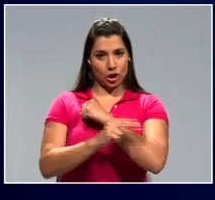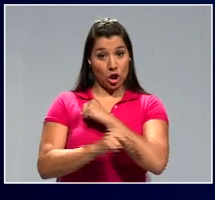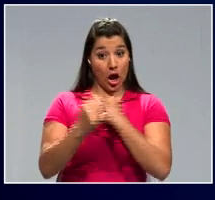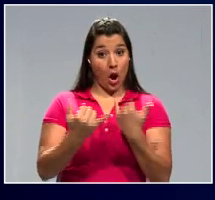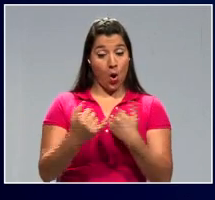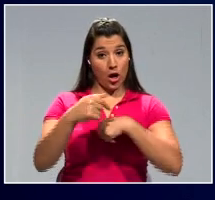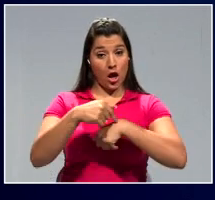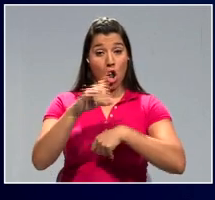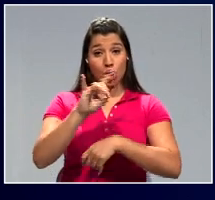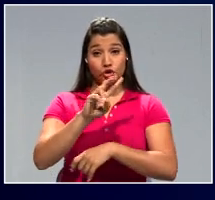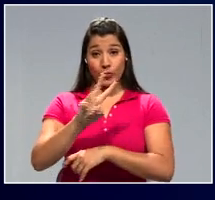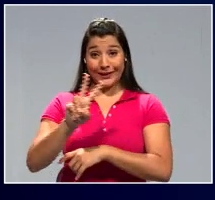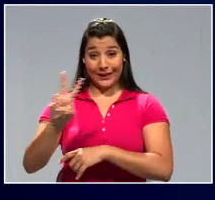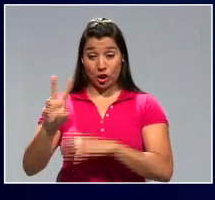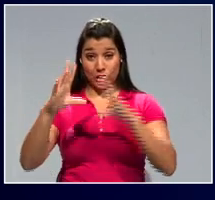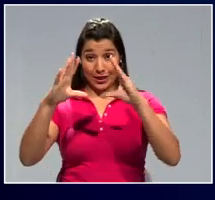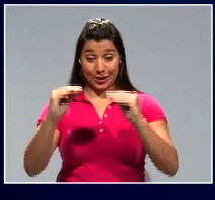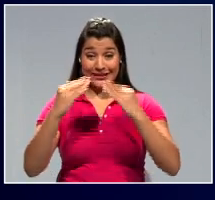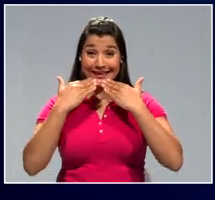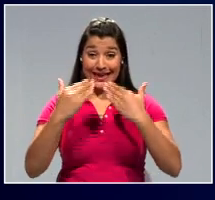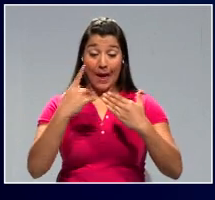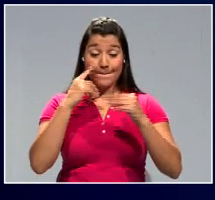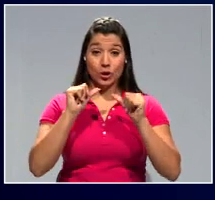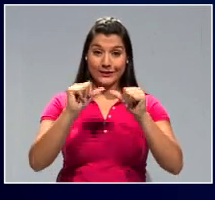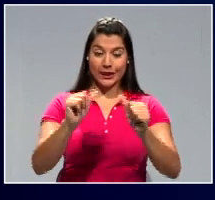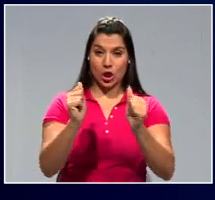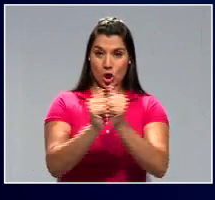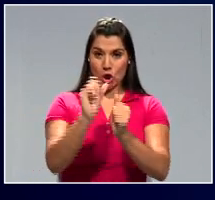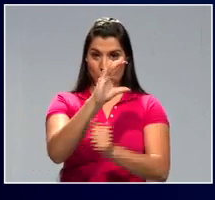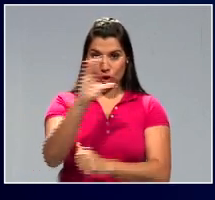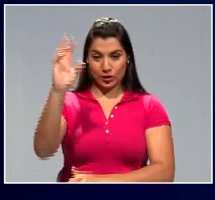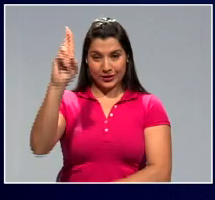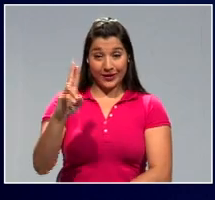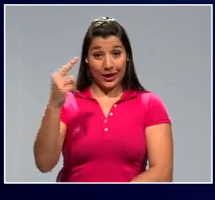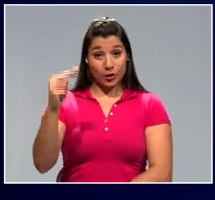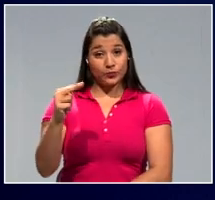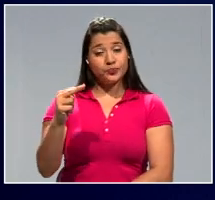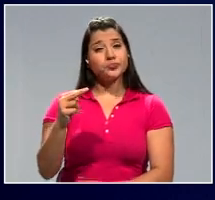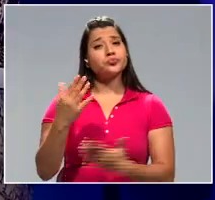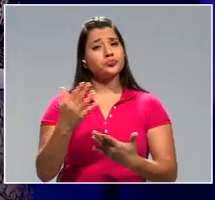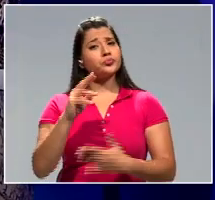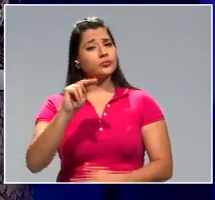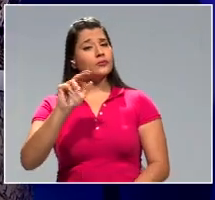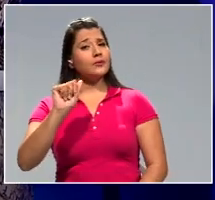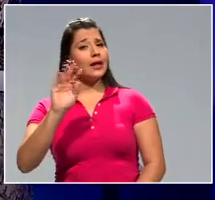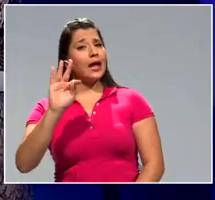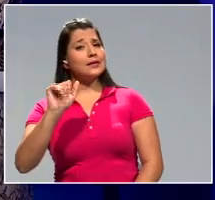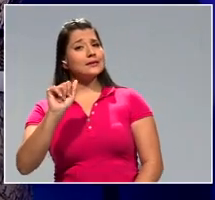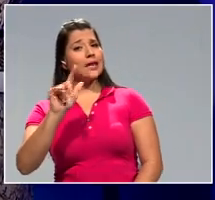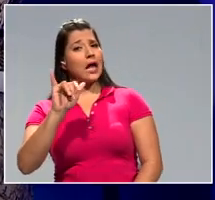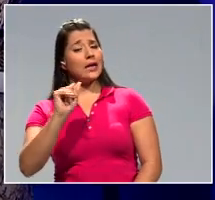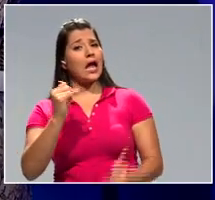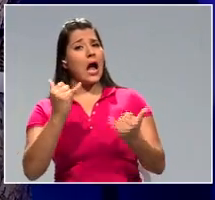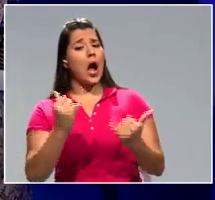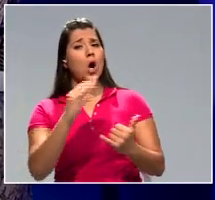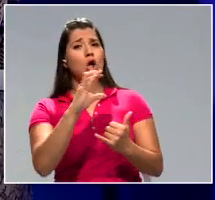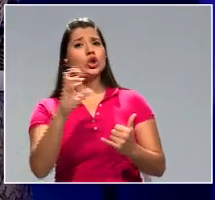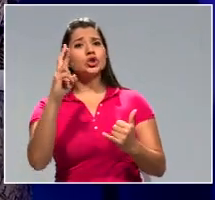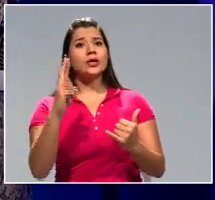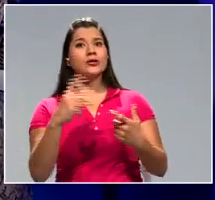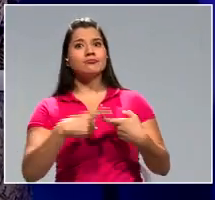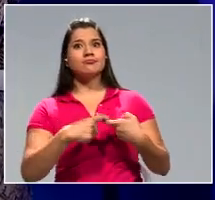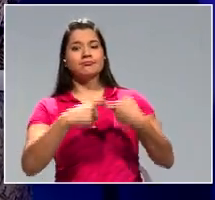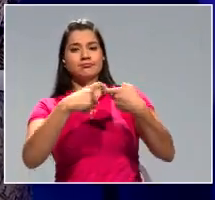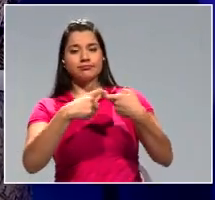noche. Gracias por continuar en la señal de Costa Rica Noticias. Natalia, el país está